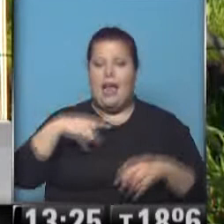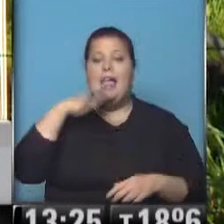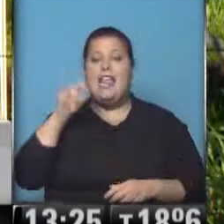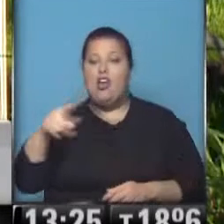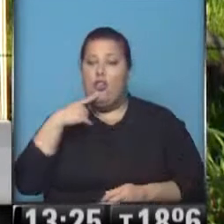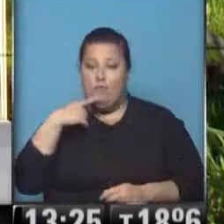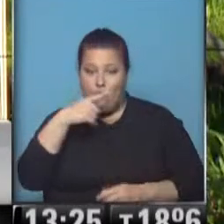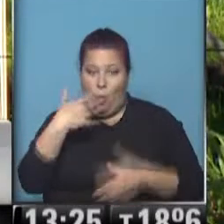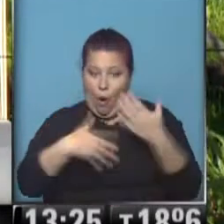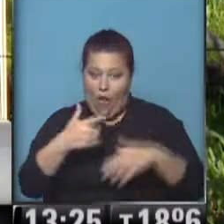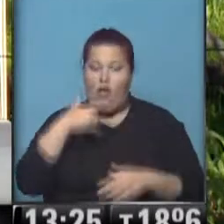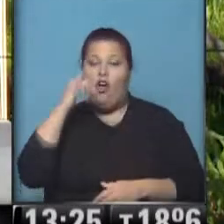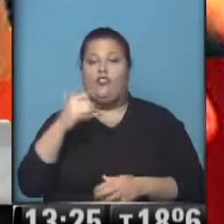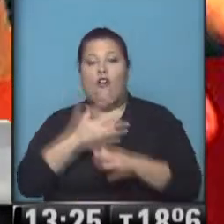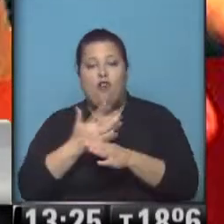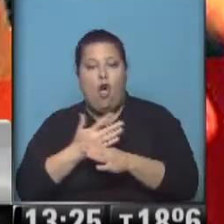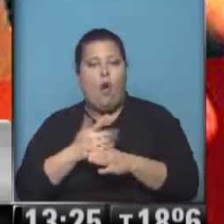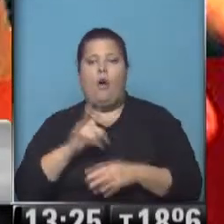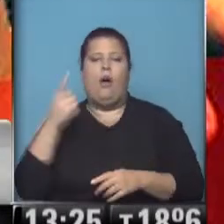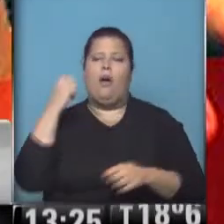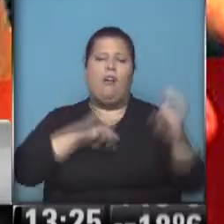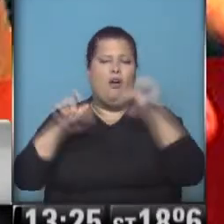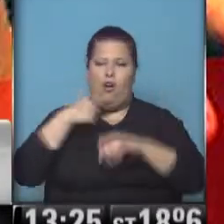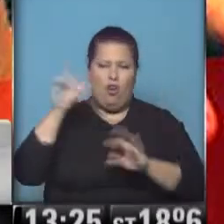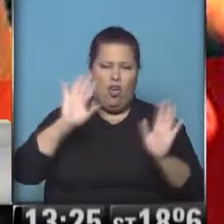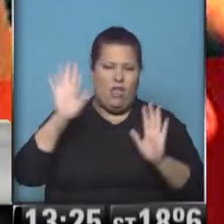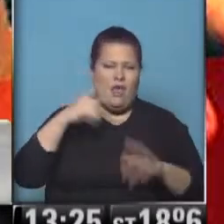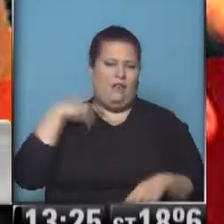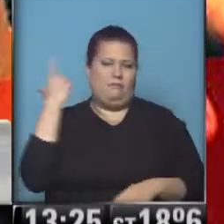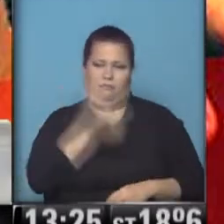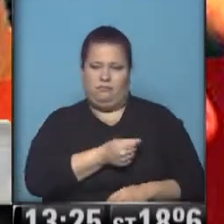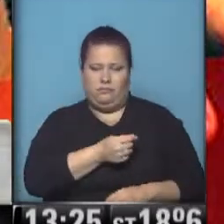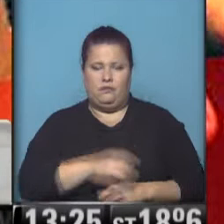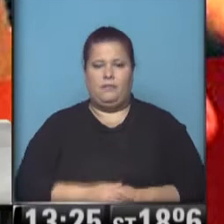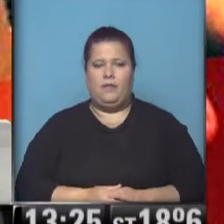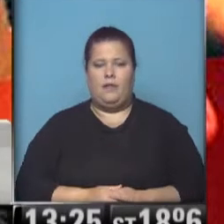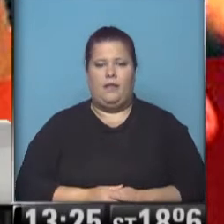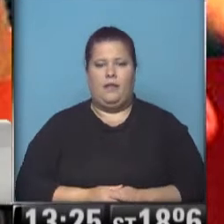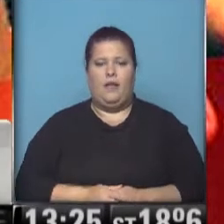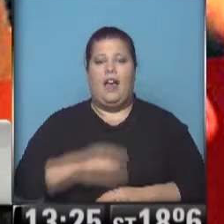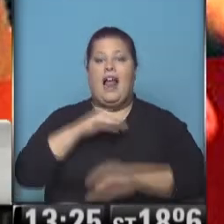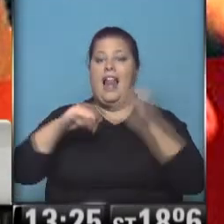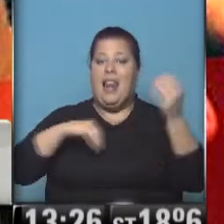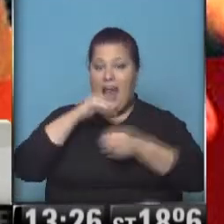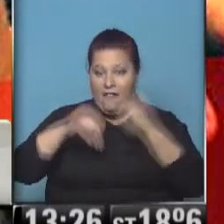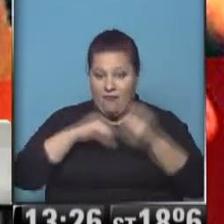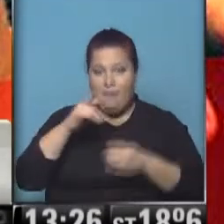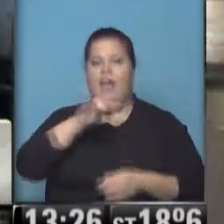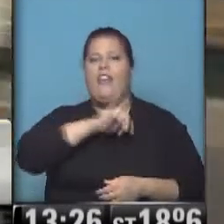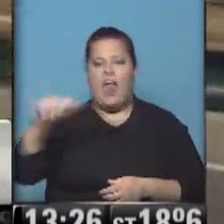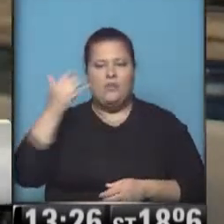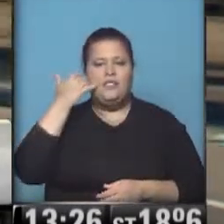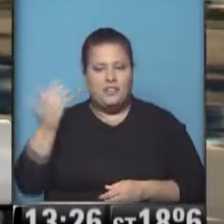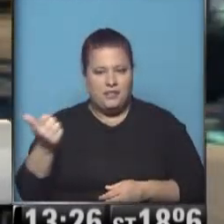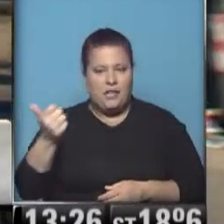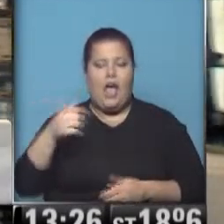Mercier, de acuerdo al relato de su novia, no quiso en ningún momento quedarse en el boliche. La familia radicó la denuncia a través de